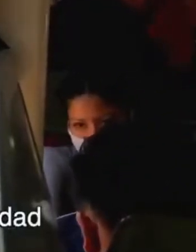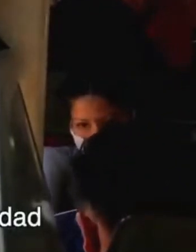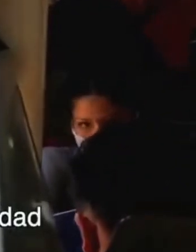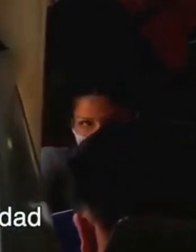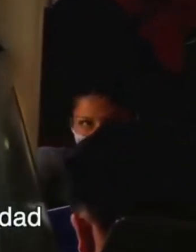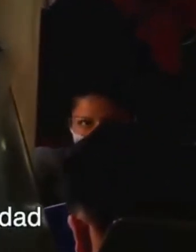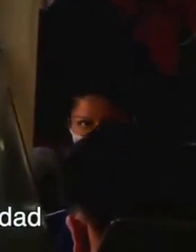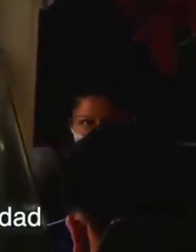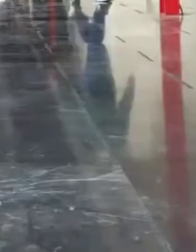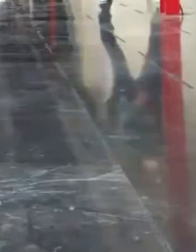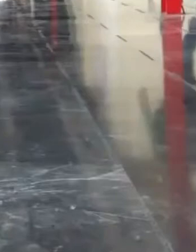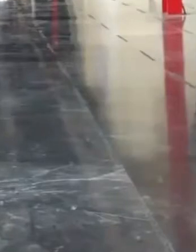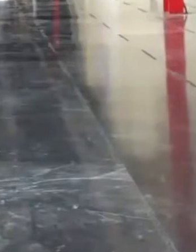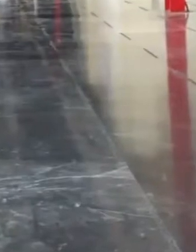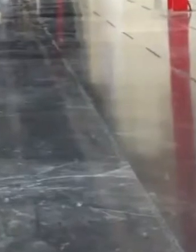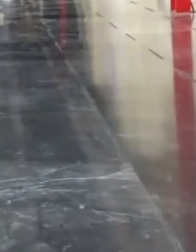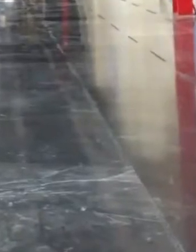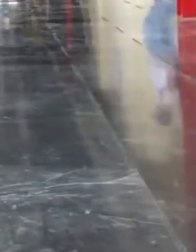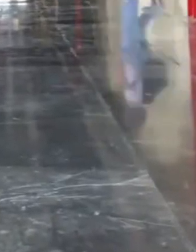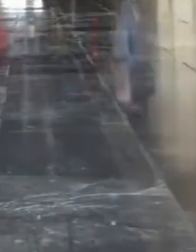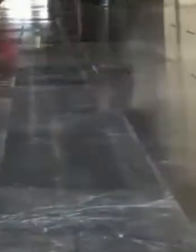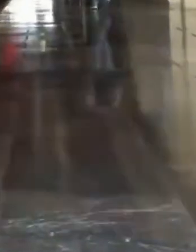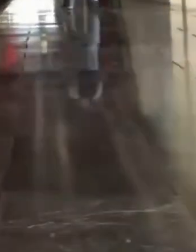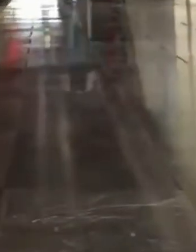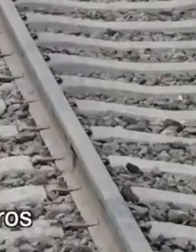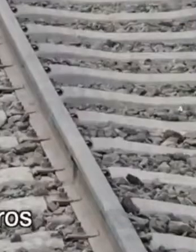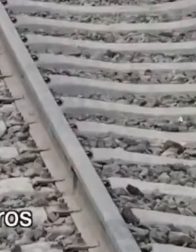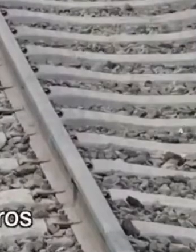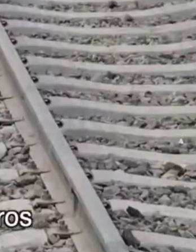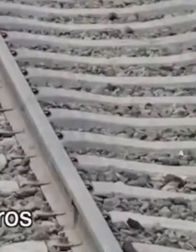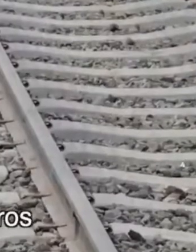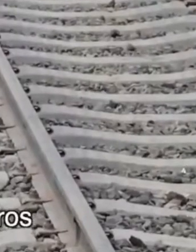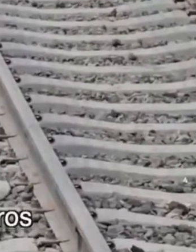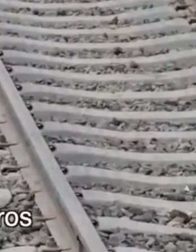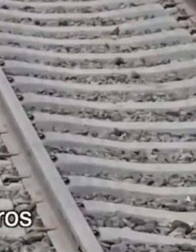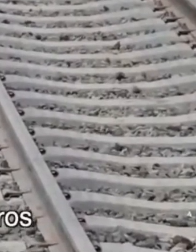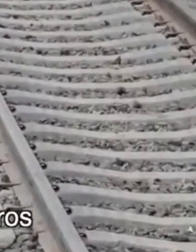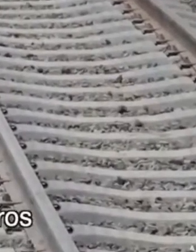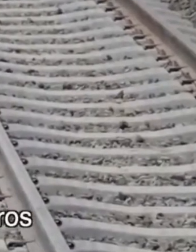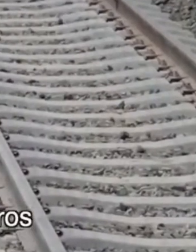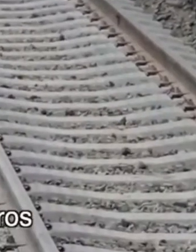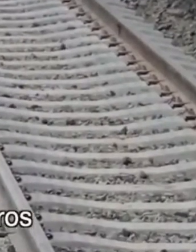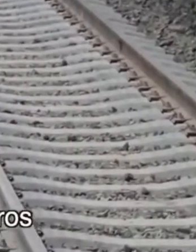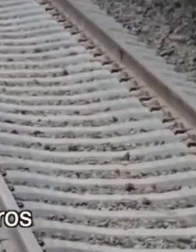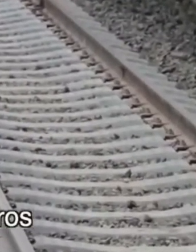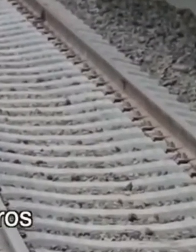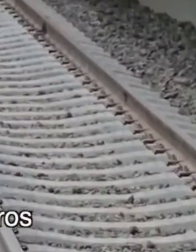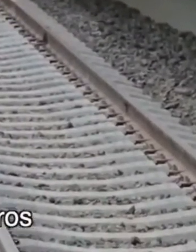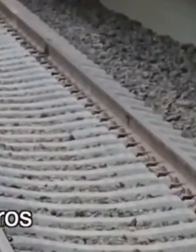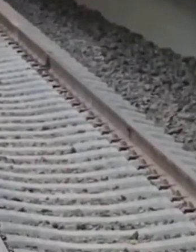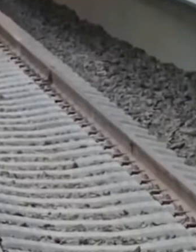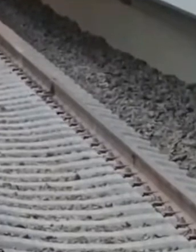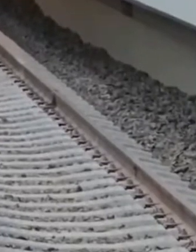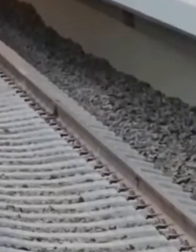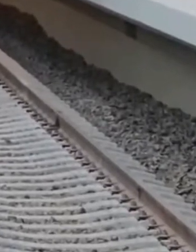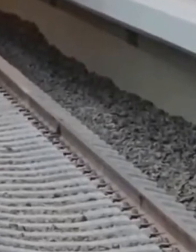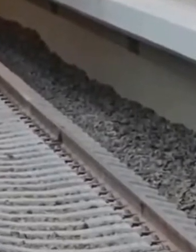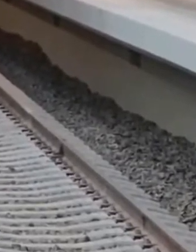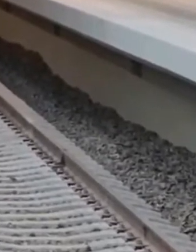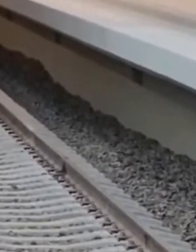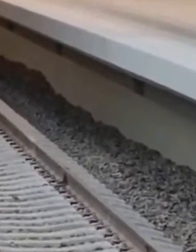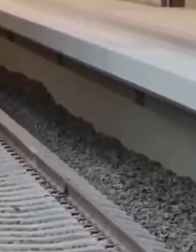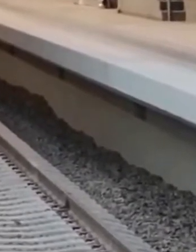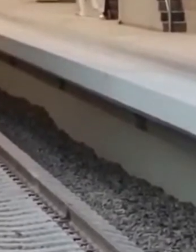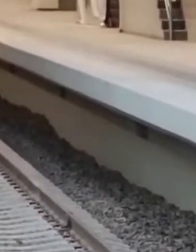10 trenes con capacidad de 700 pasajeros cada uno, los cuales recorrerán un trayecto de 42 kilómetros en 39